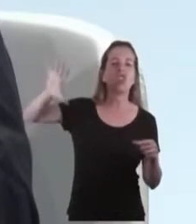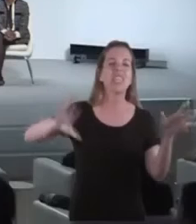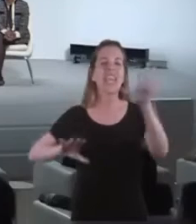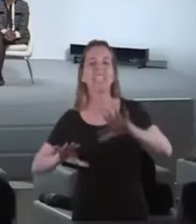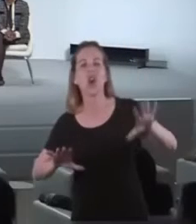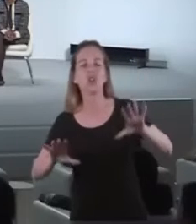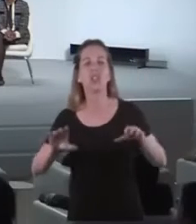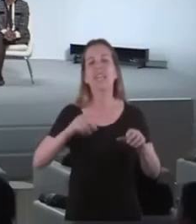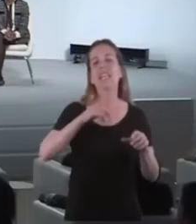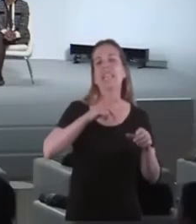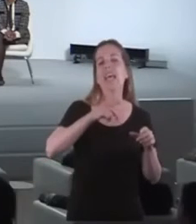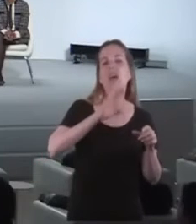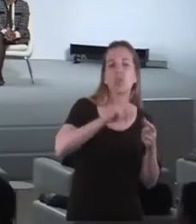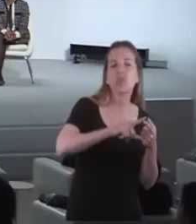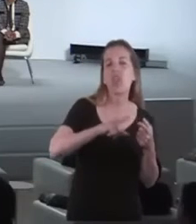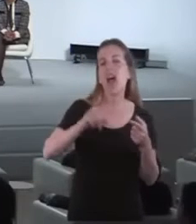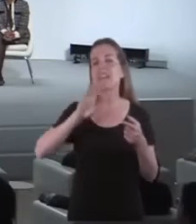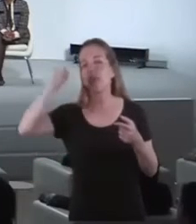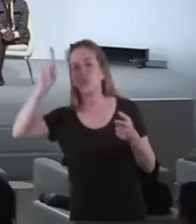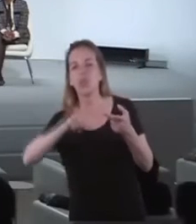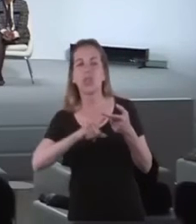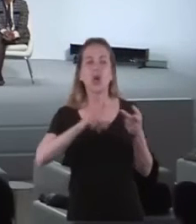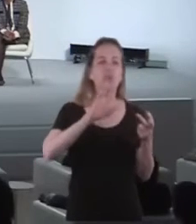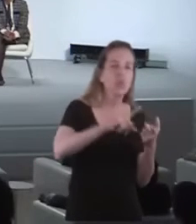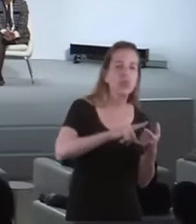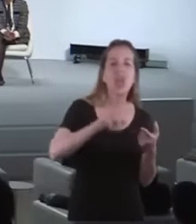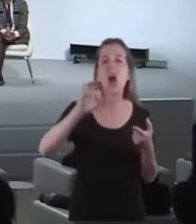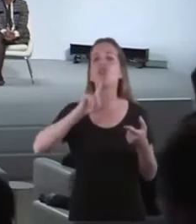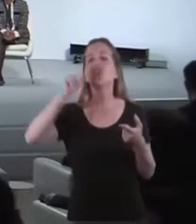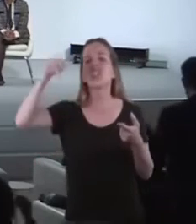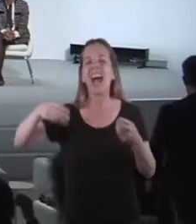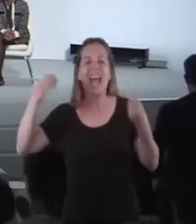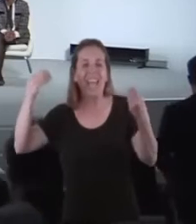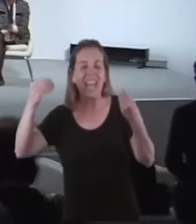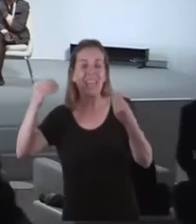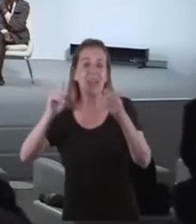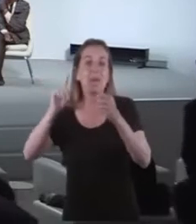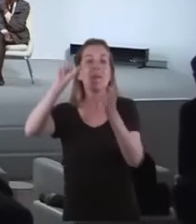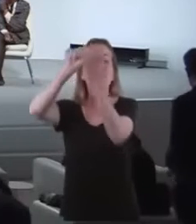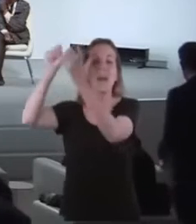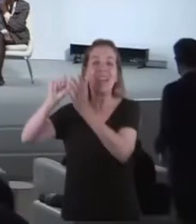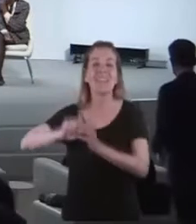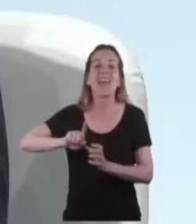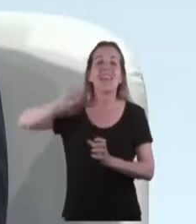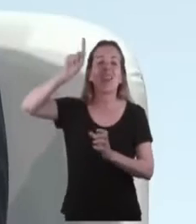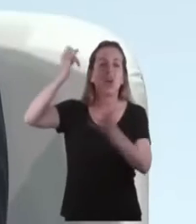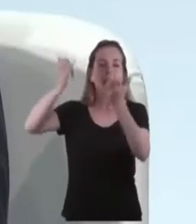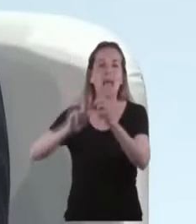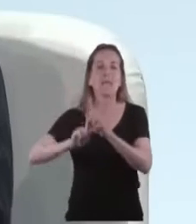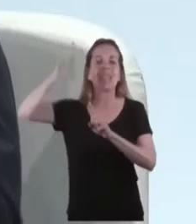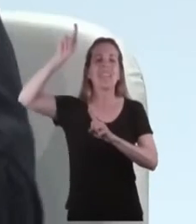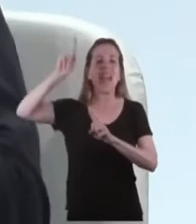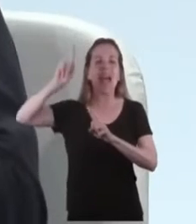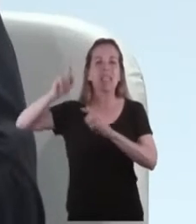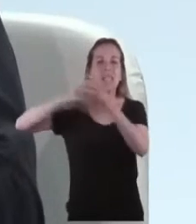y Estados Unidos, Rusia y la OTAN. La discusión es que acá en el norte vuelan misiles, pero en el sur se desarrolla el hambre.